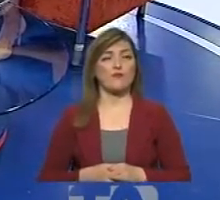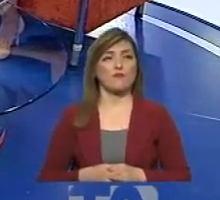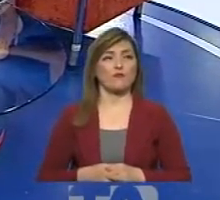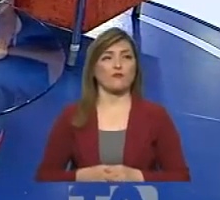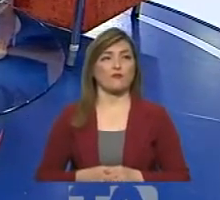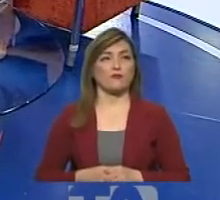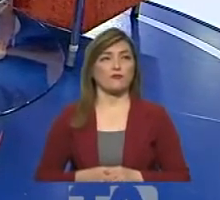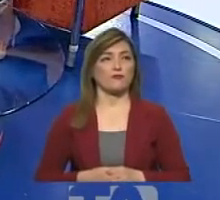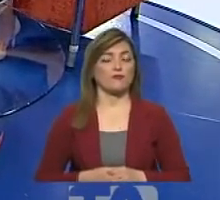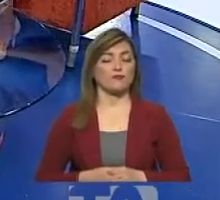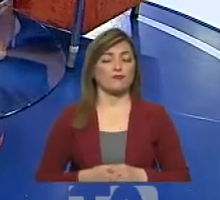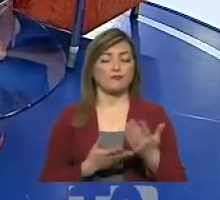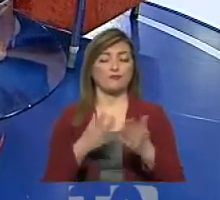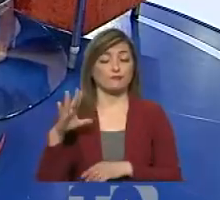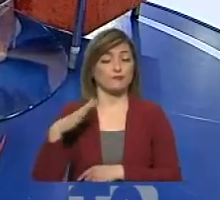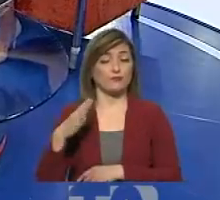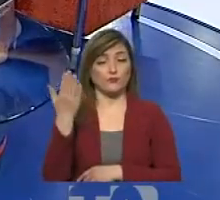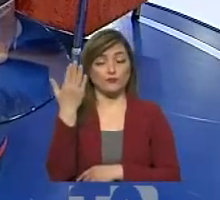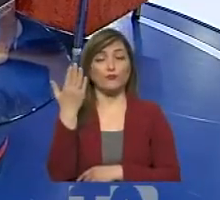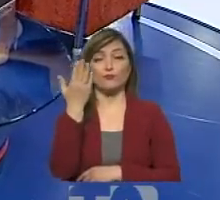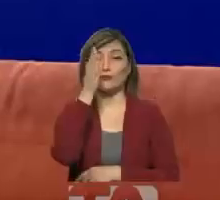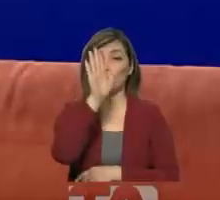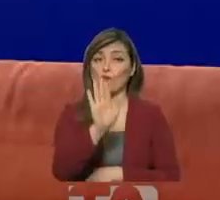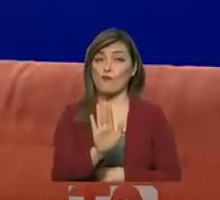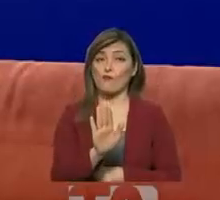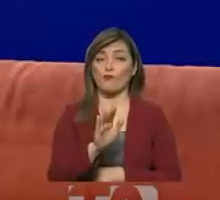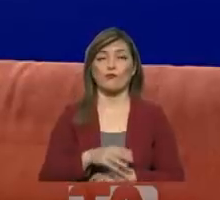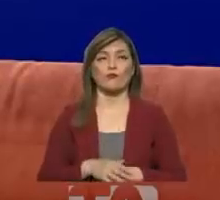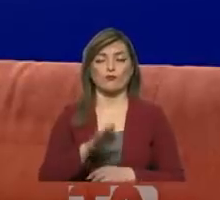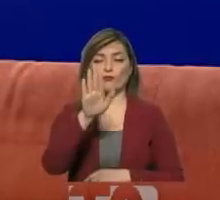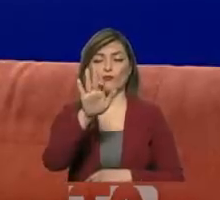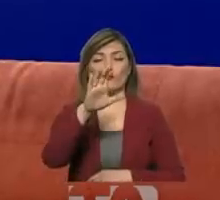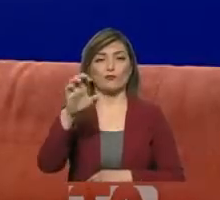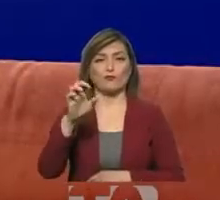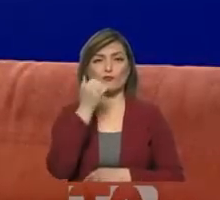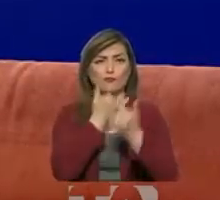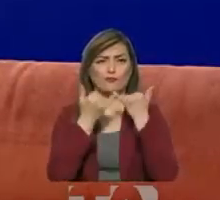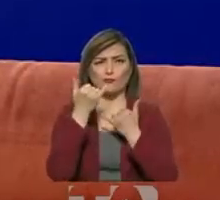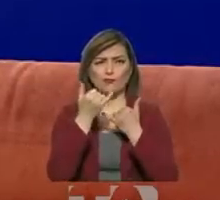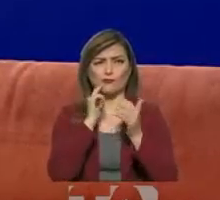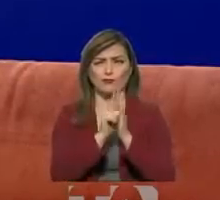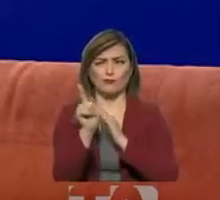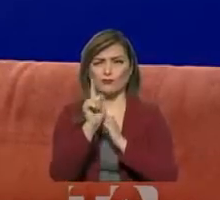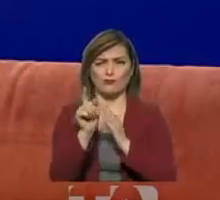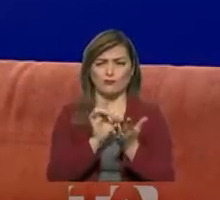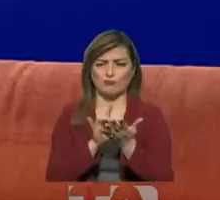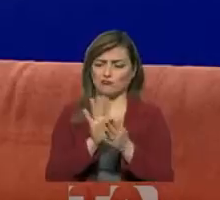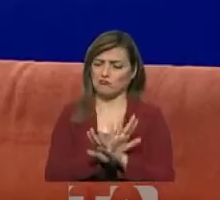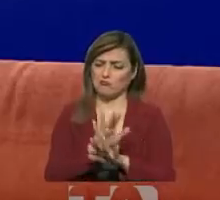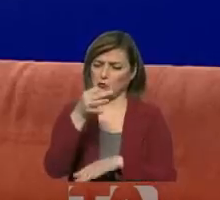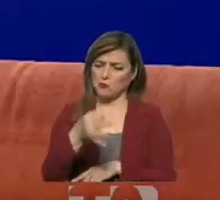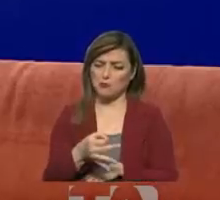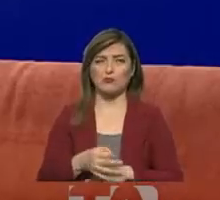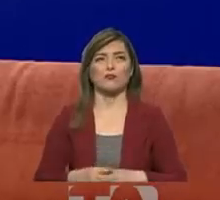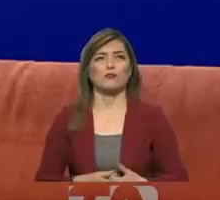el señor alcalde presente y que el tribunal obviamente no encontrará ningún tipo de vicio que afecte a este proceso